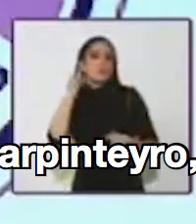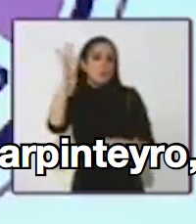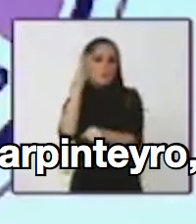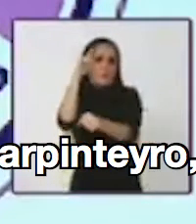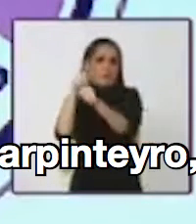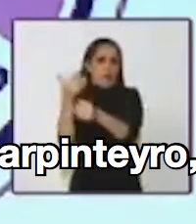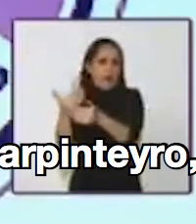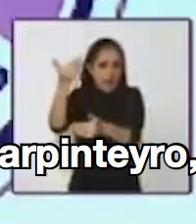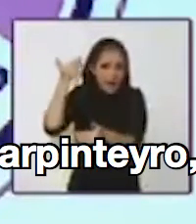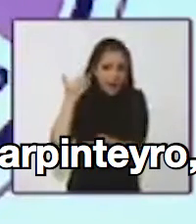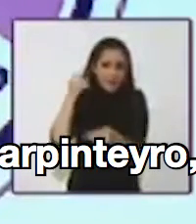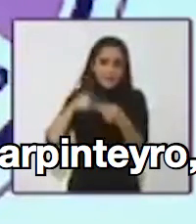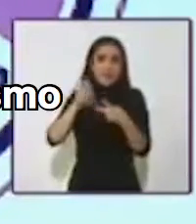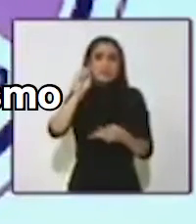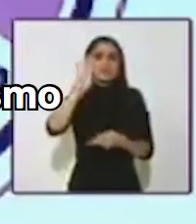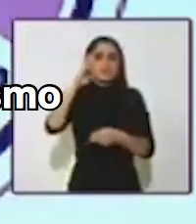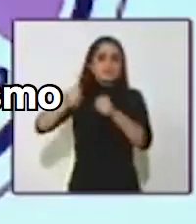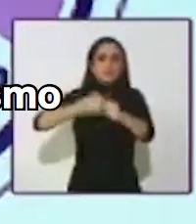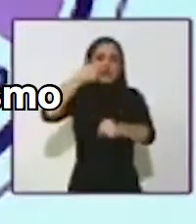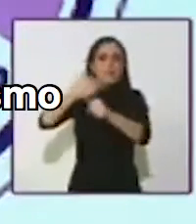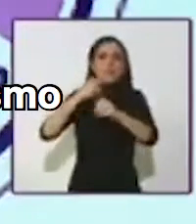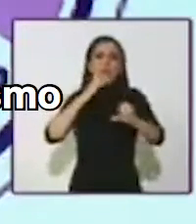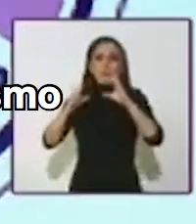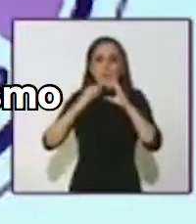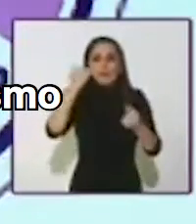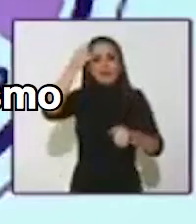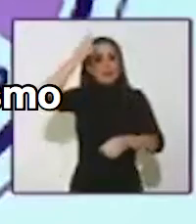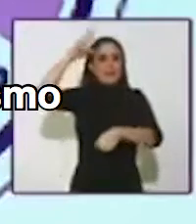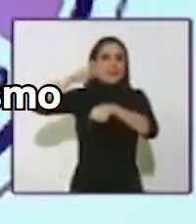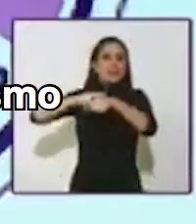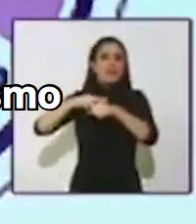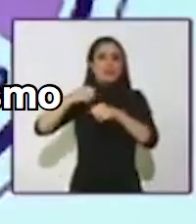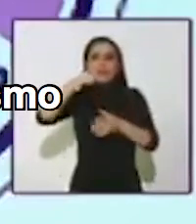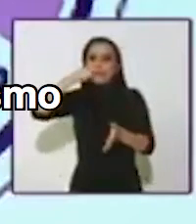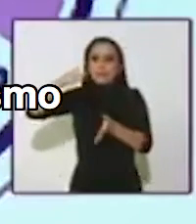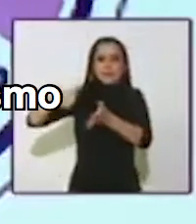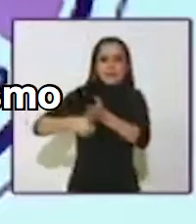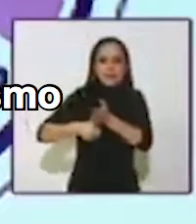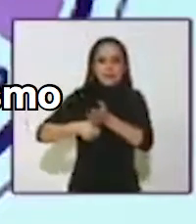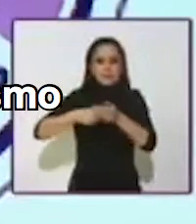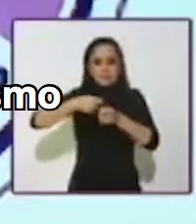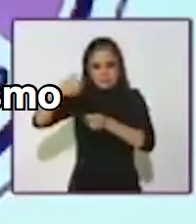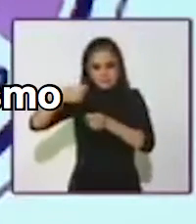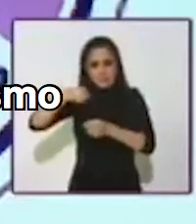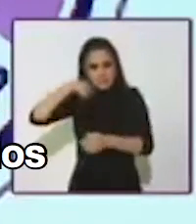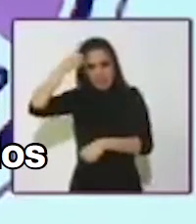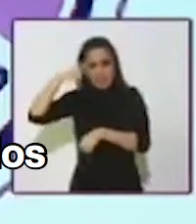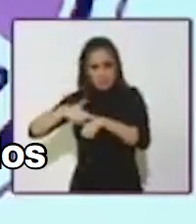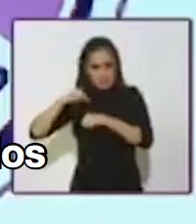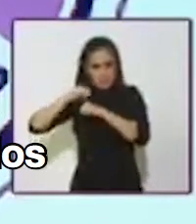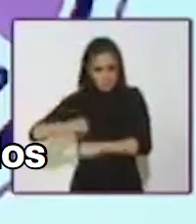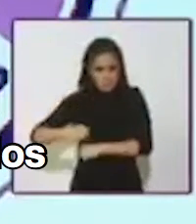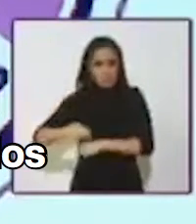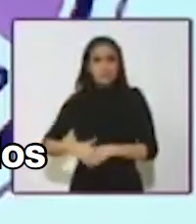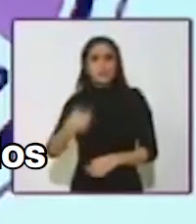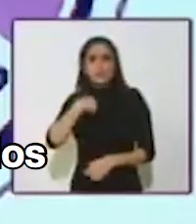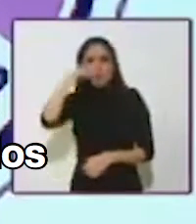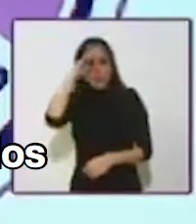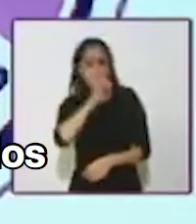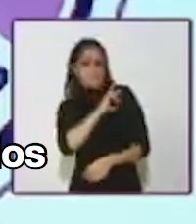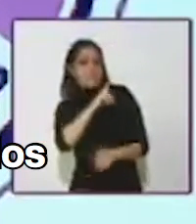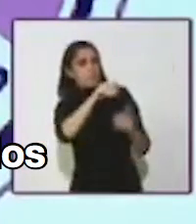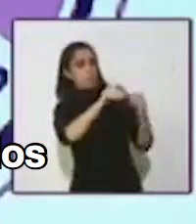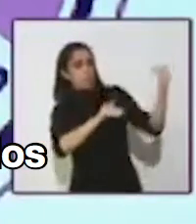Alianza Purificación Carpinteiro manifestó su compromiso con el cooperativismo para fortalecer la economía social e invitó a las